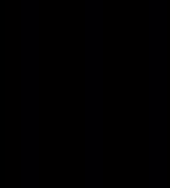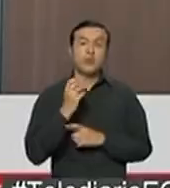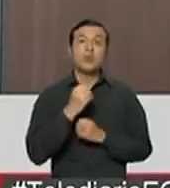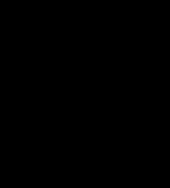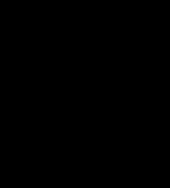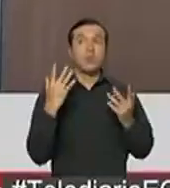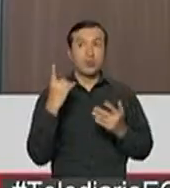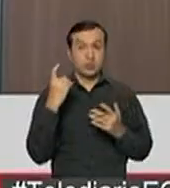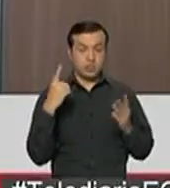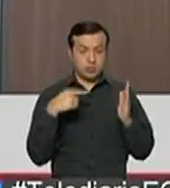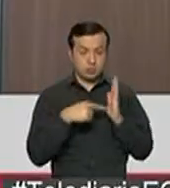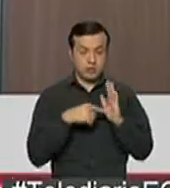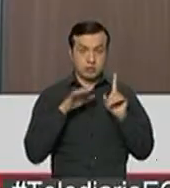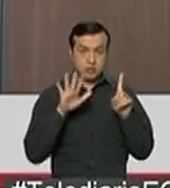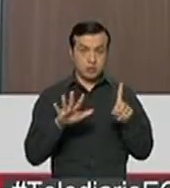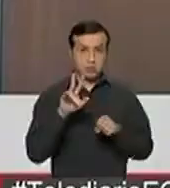de